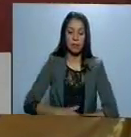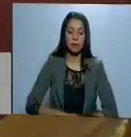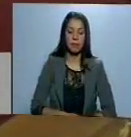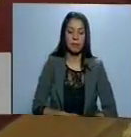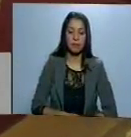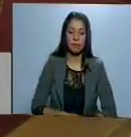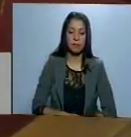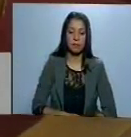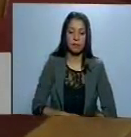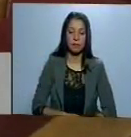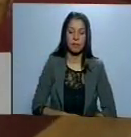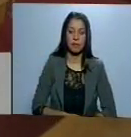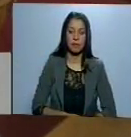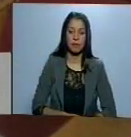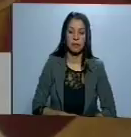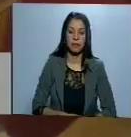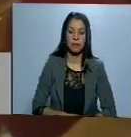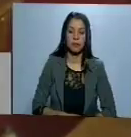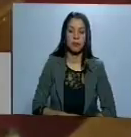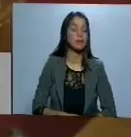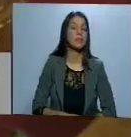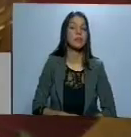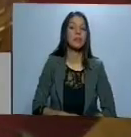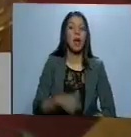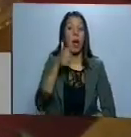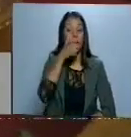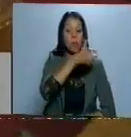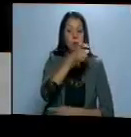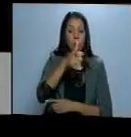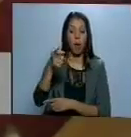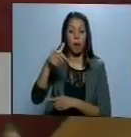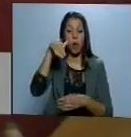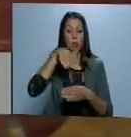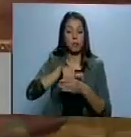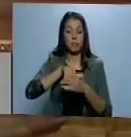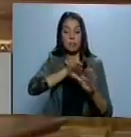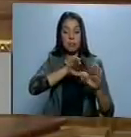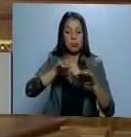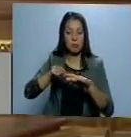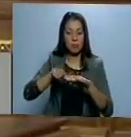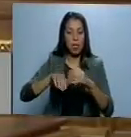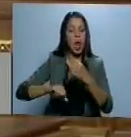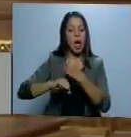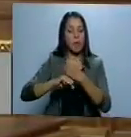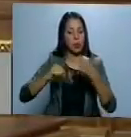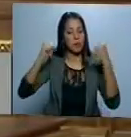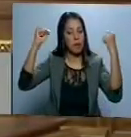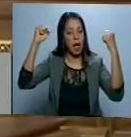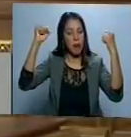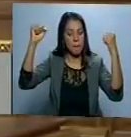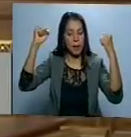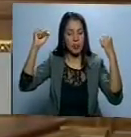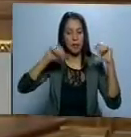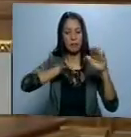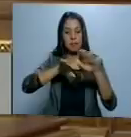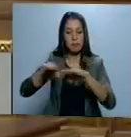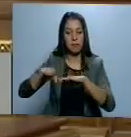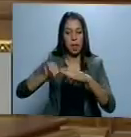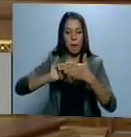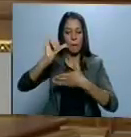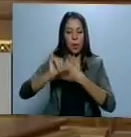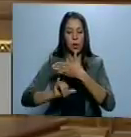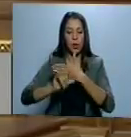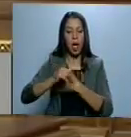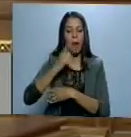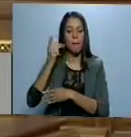Quien con su voto le dio el reconocimiento merecido a una campaña, pero también a un proyecto